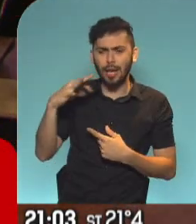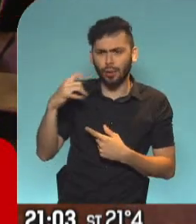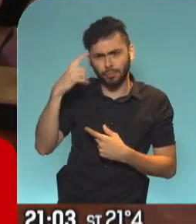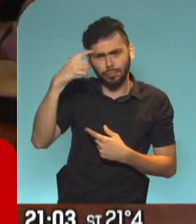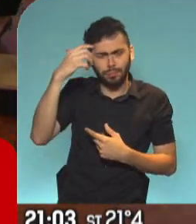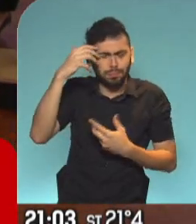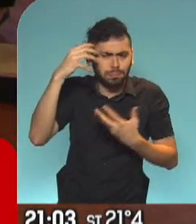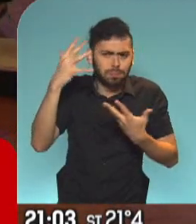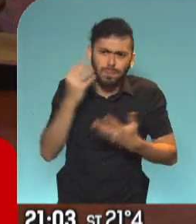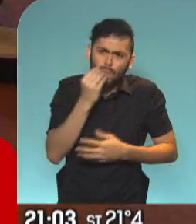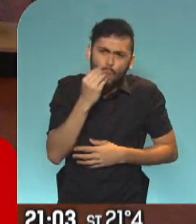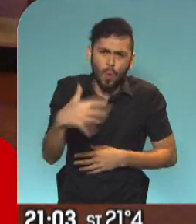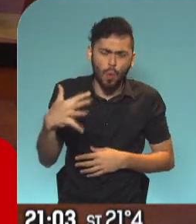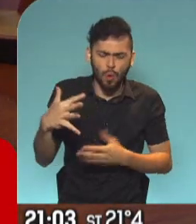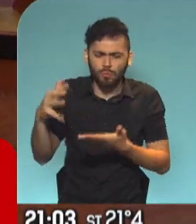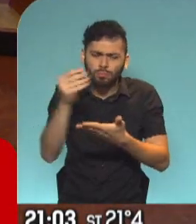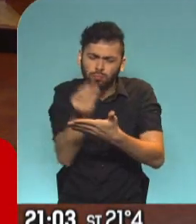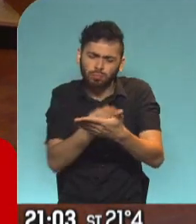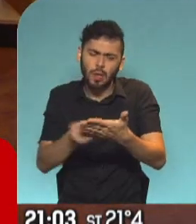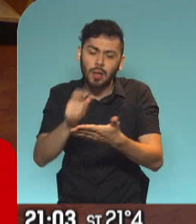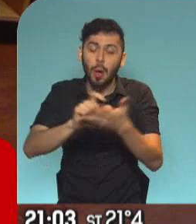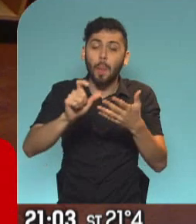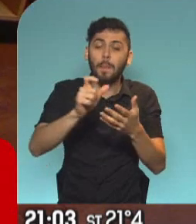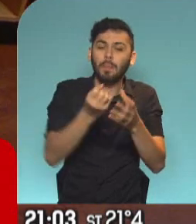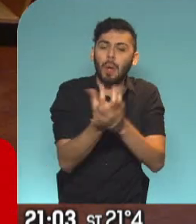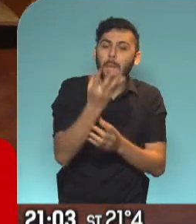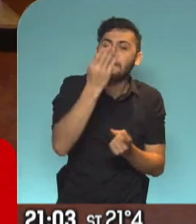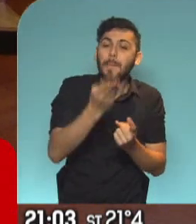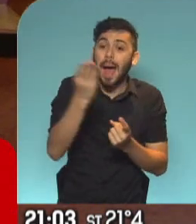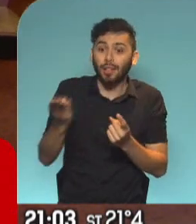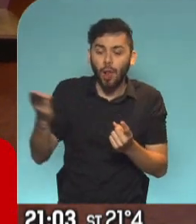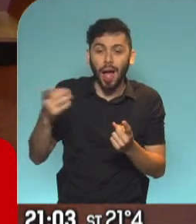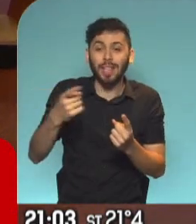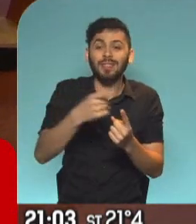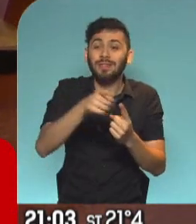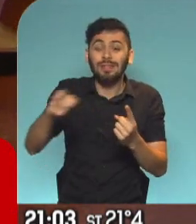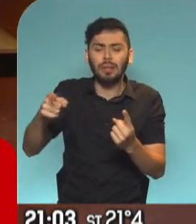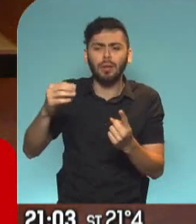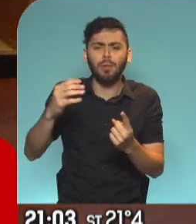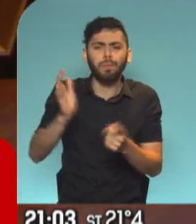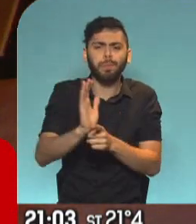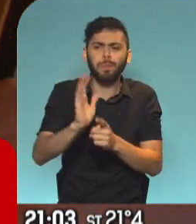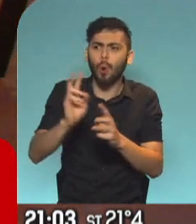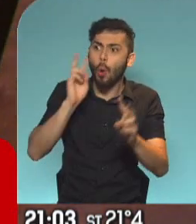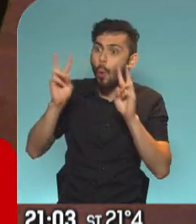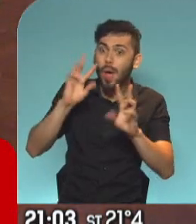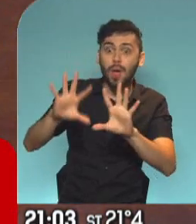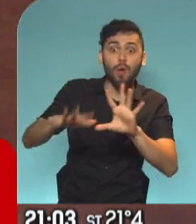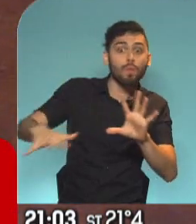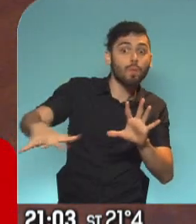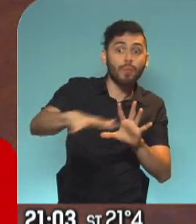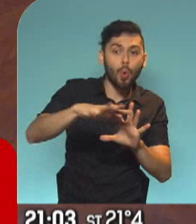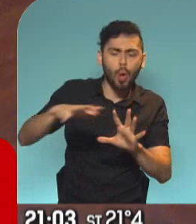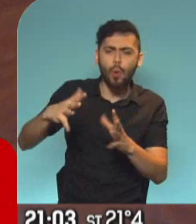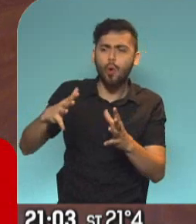brillante. A través de su obra y sus personajes representaba y reflejaba la vivencia, la idiosincrasia también de un pueblo, de un